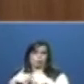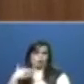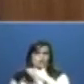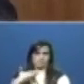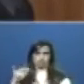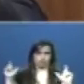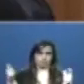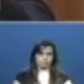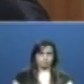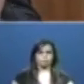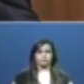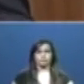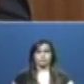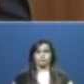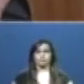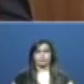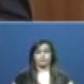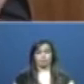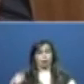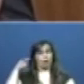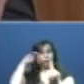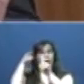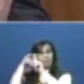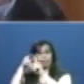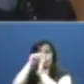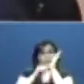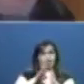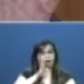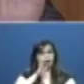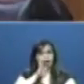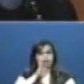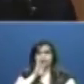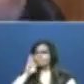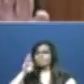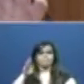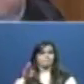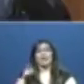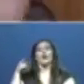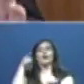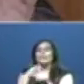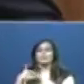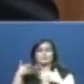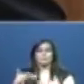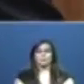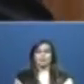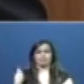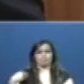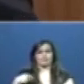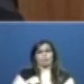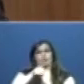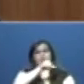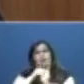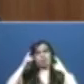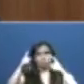funcionamiento detrás de todos estos objetivos y medidas están los esfuerzos y sacrificios que vienen